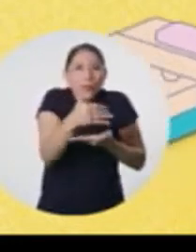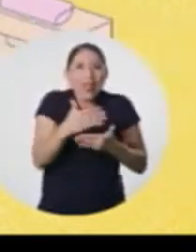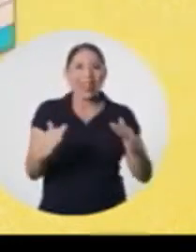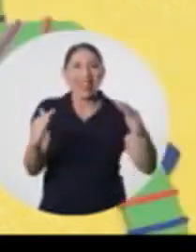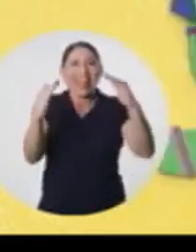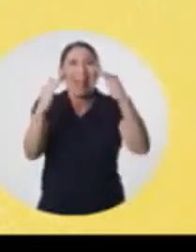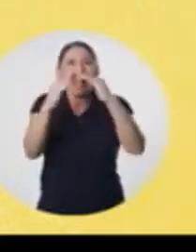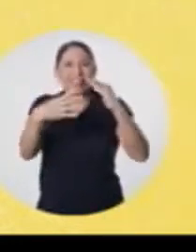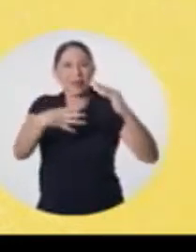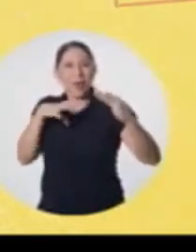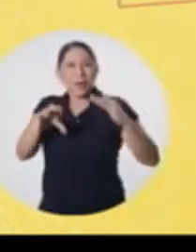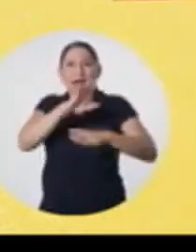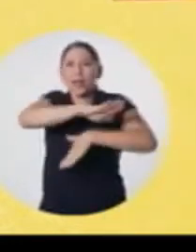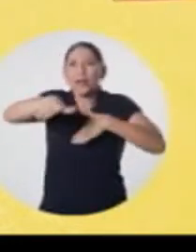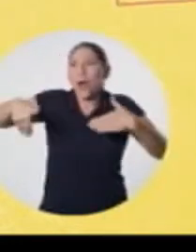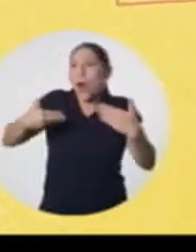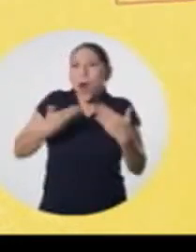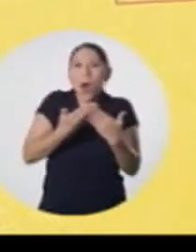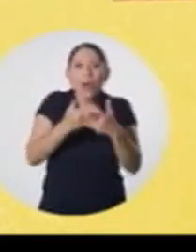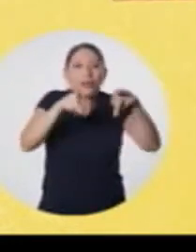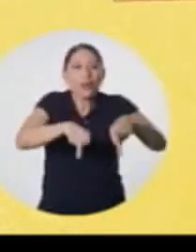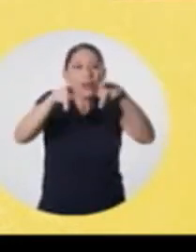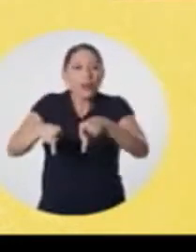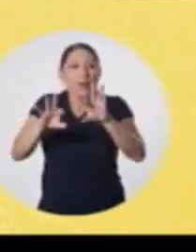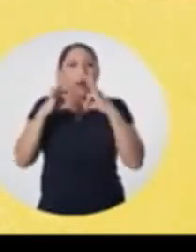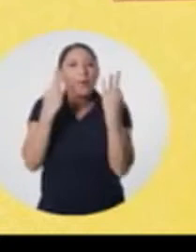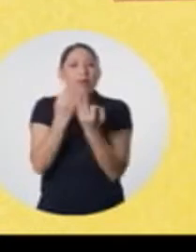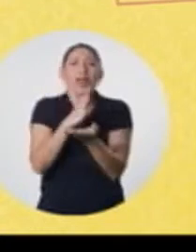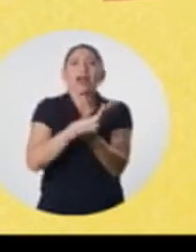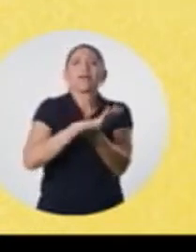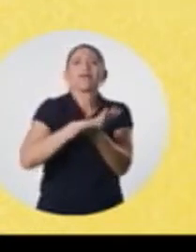y ayudar a que la casa de todos y todas esté limpia.